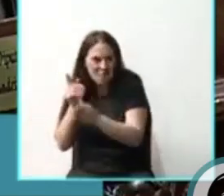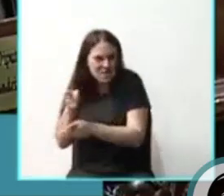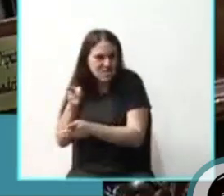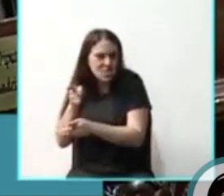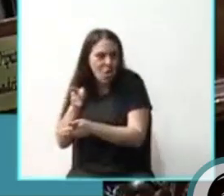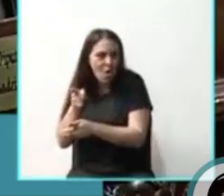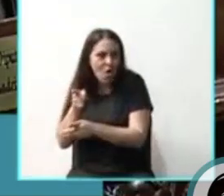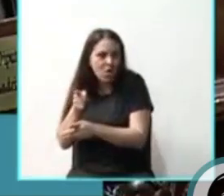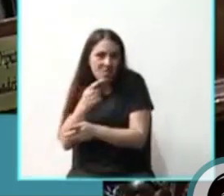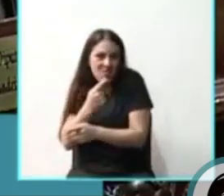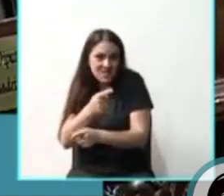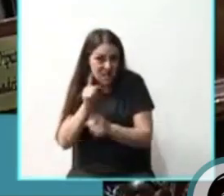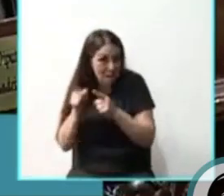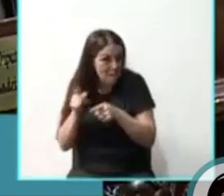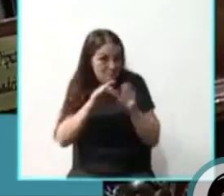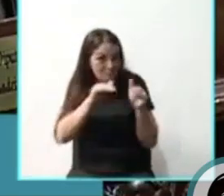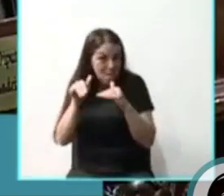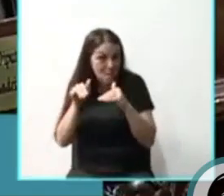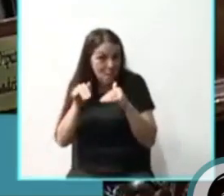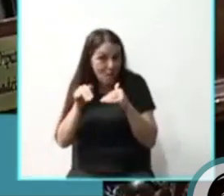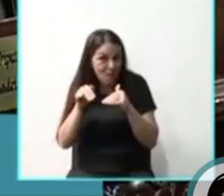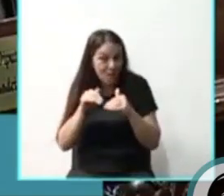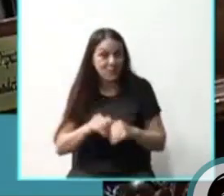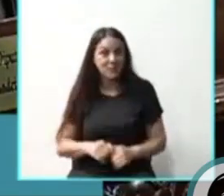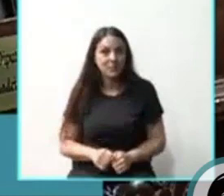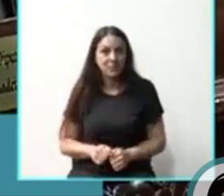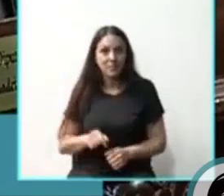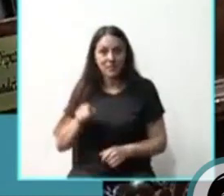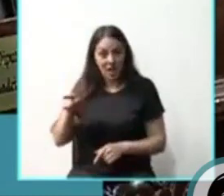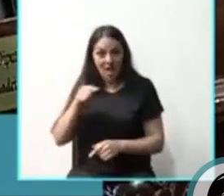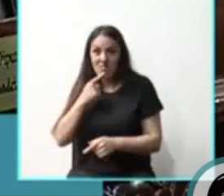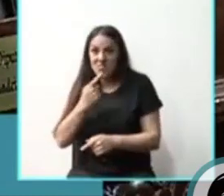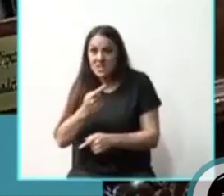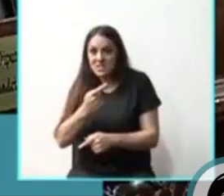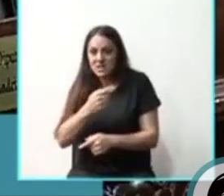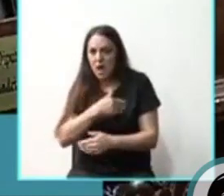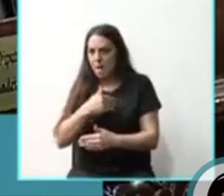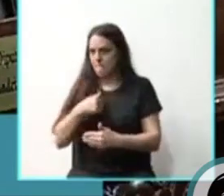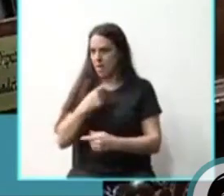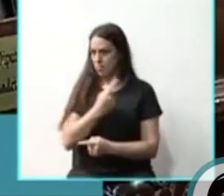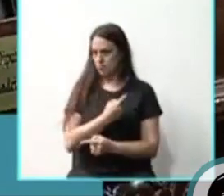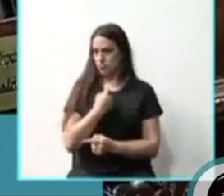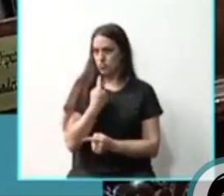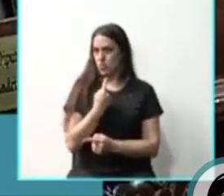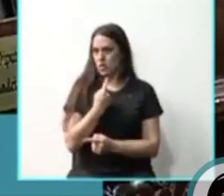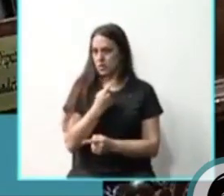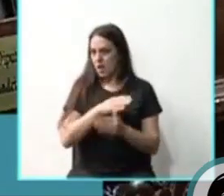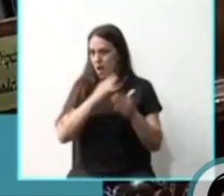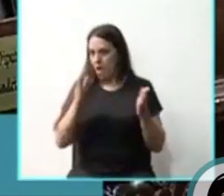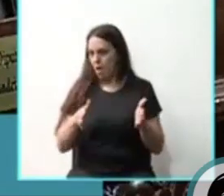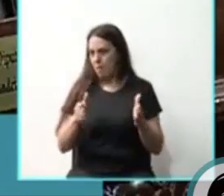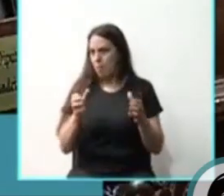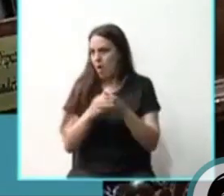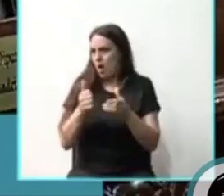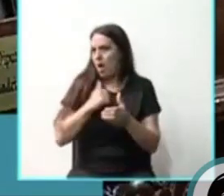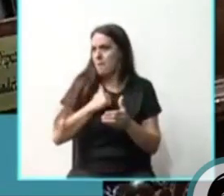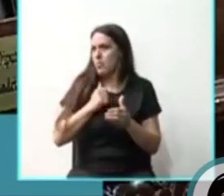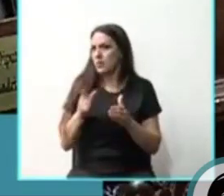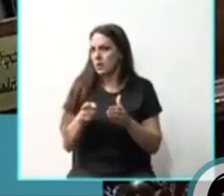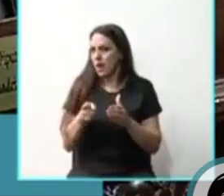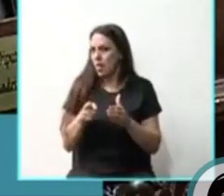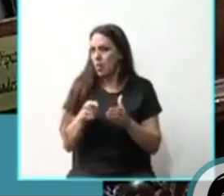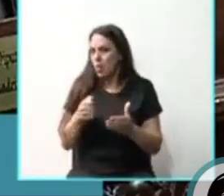nuestras madres que nuestras madres mientras subían de la dictadura o seguían luchando contra ellas